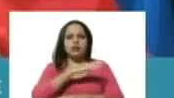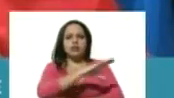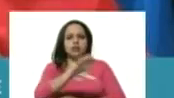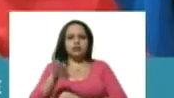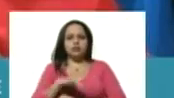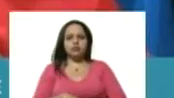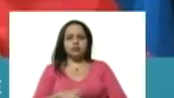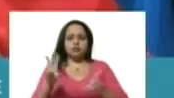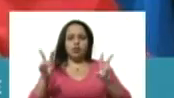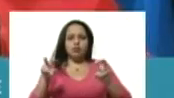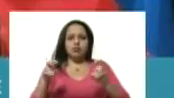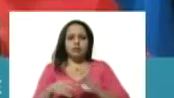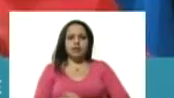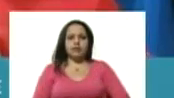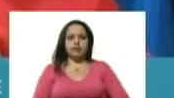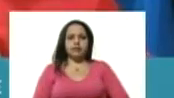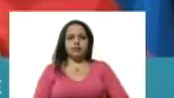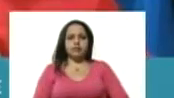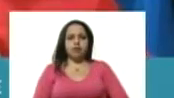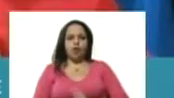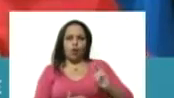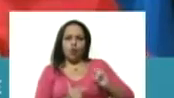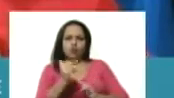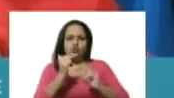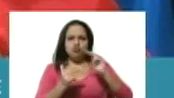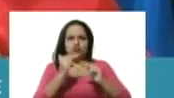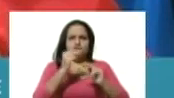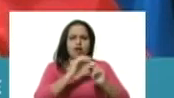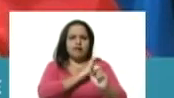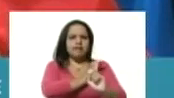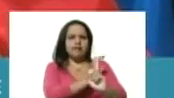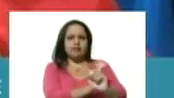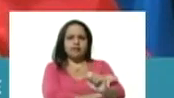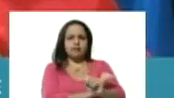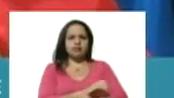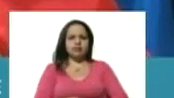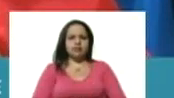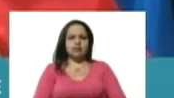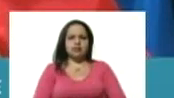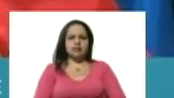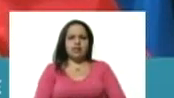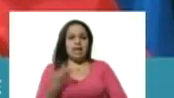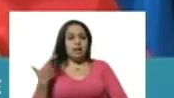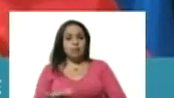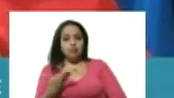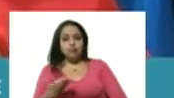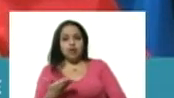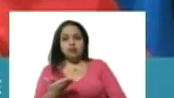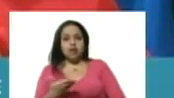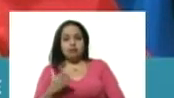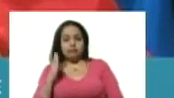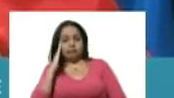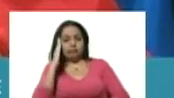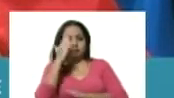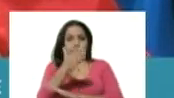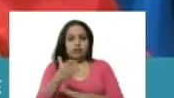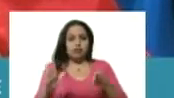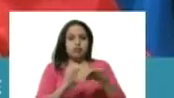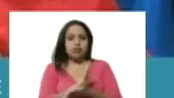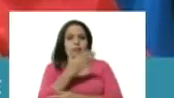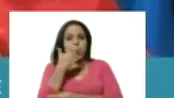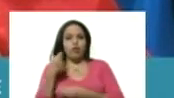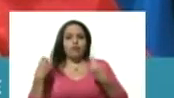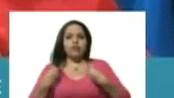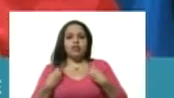Una nueva arquitectura energética que impacte directamente en la calidad de vida de